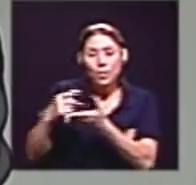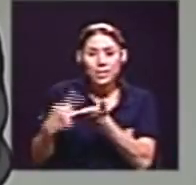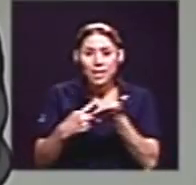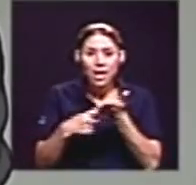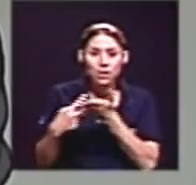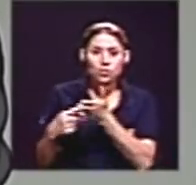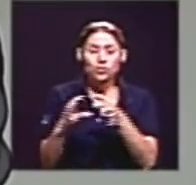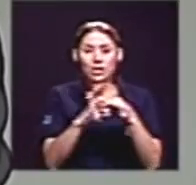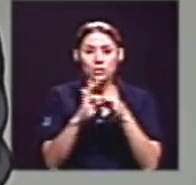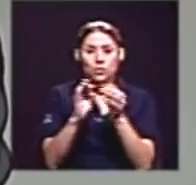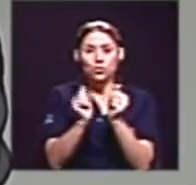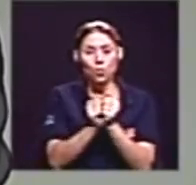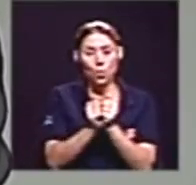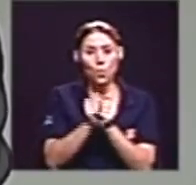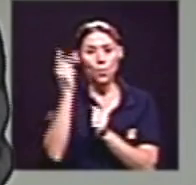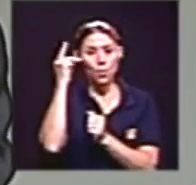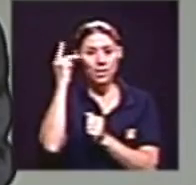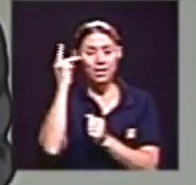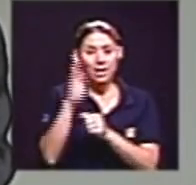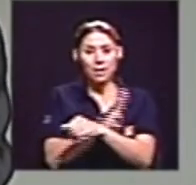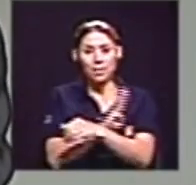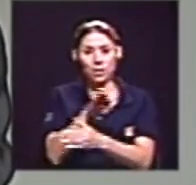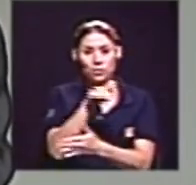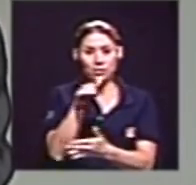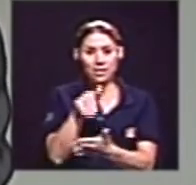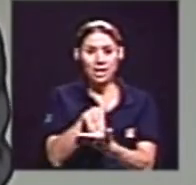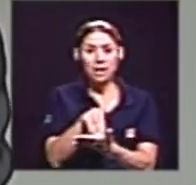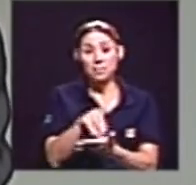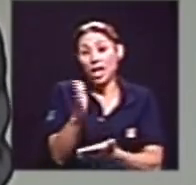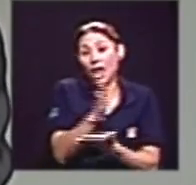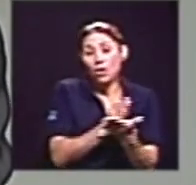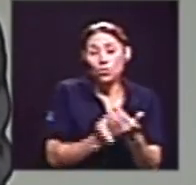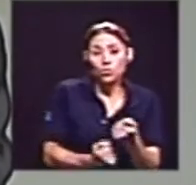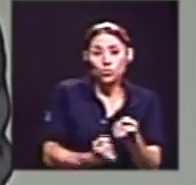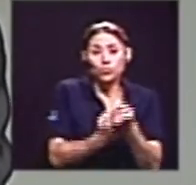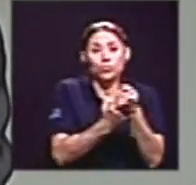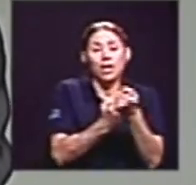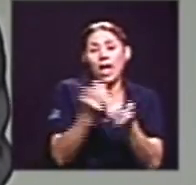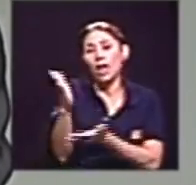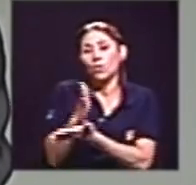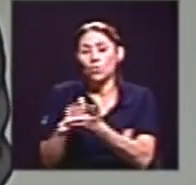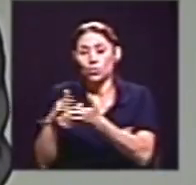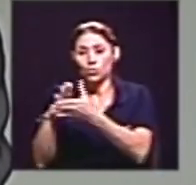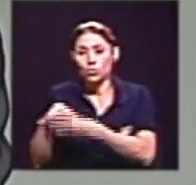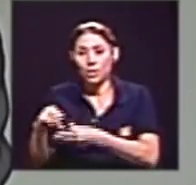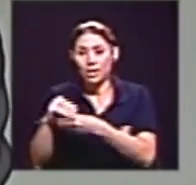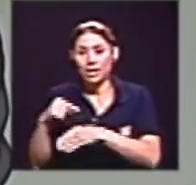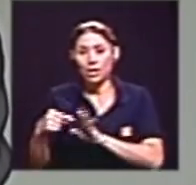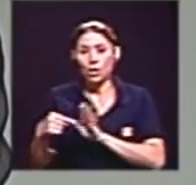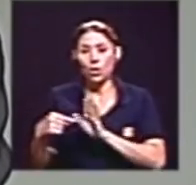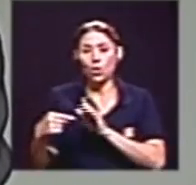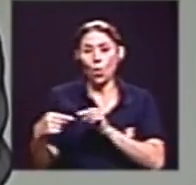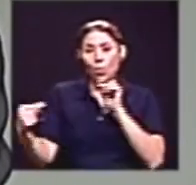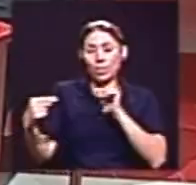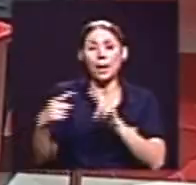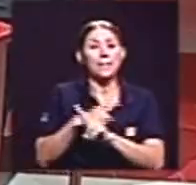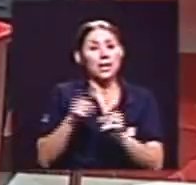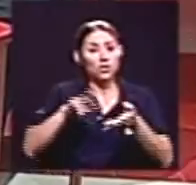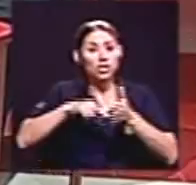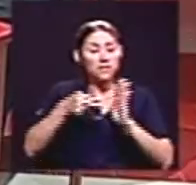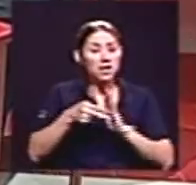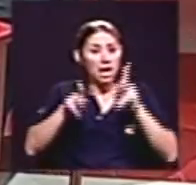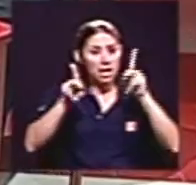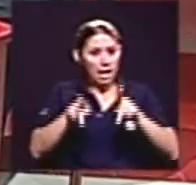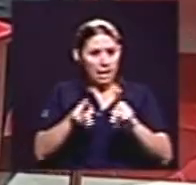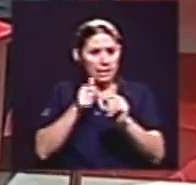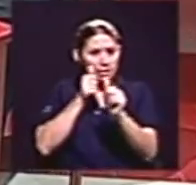Banco Central se hacen en la opinión pública, algunos a favor, otros en contra, pero en todo caso significa que la gente está siguiendo lo que estamos